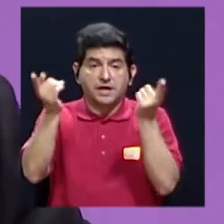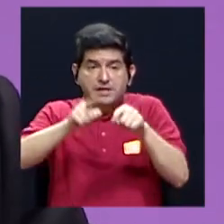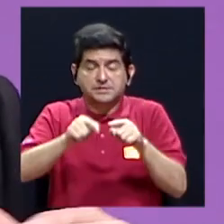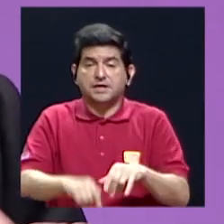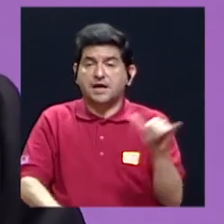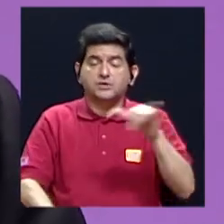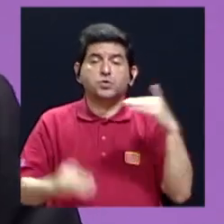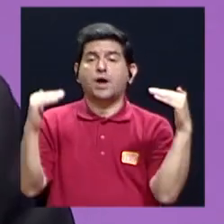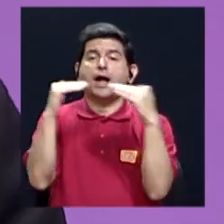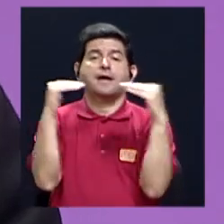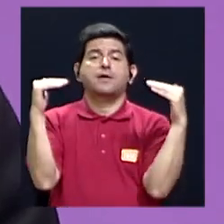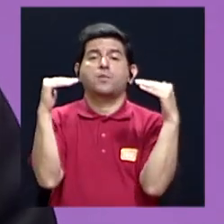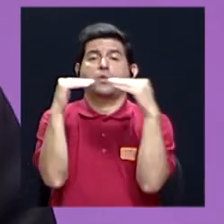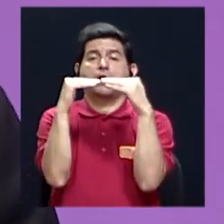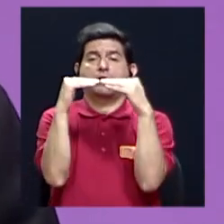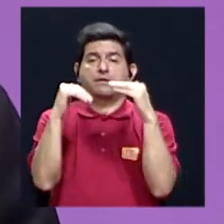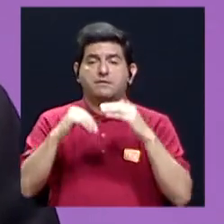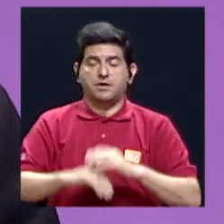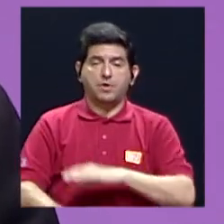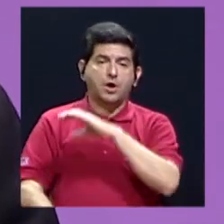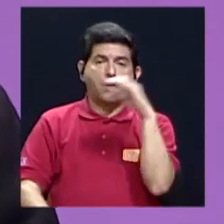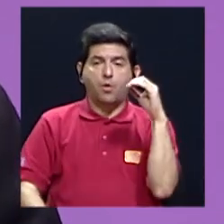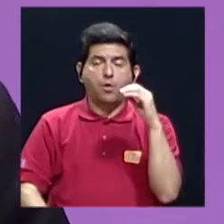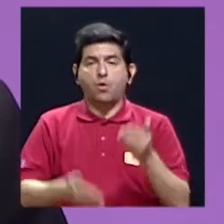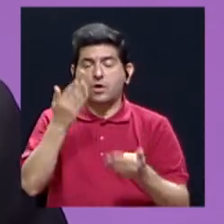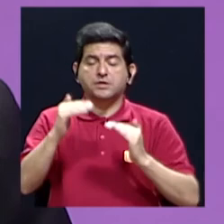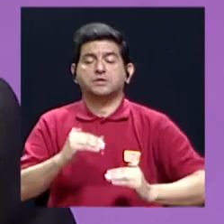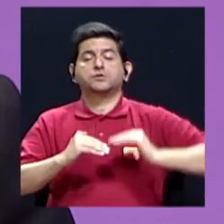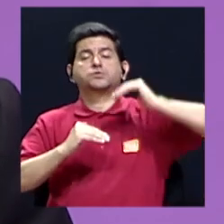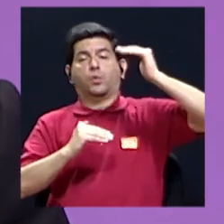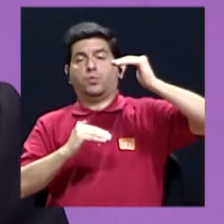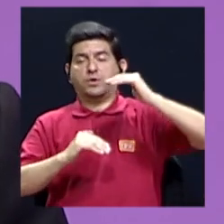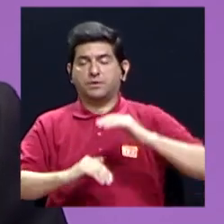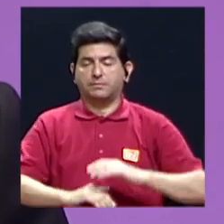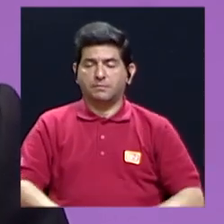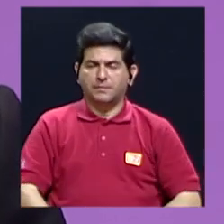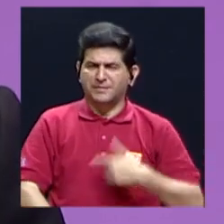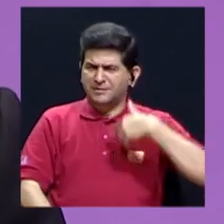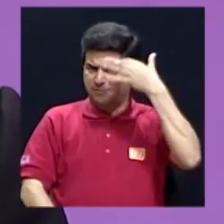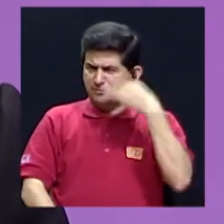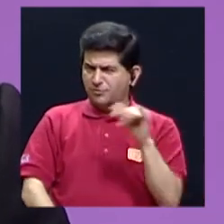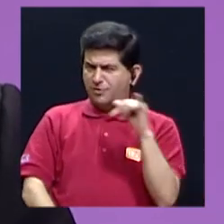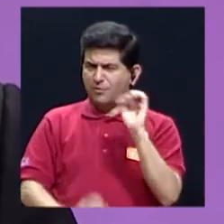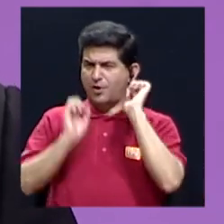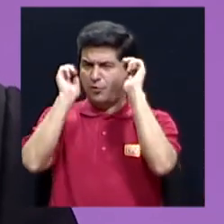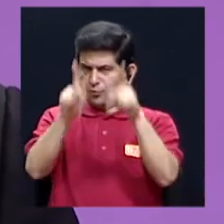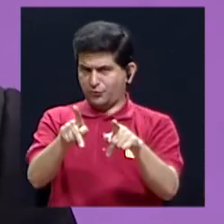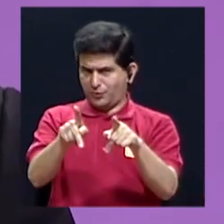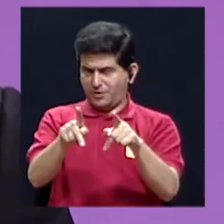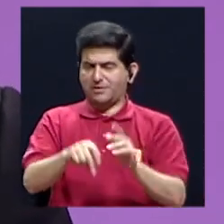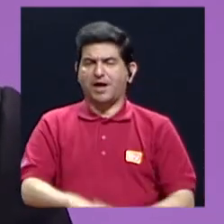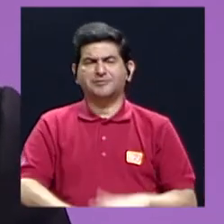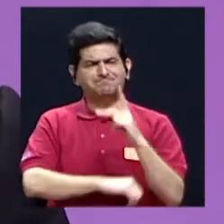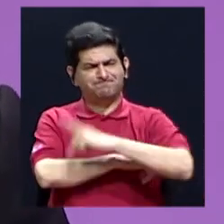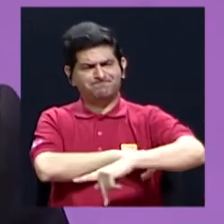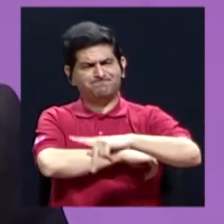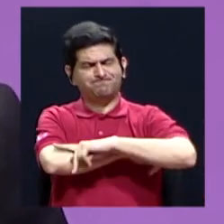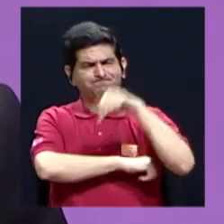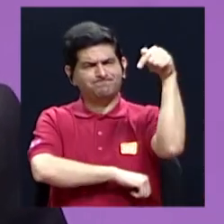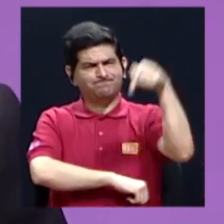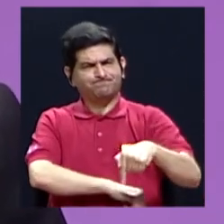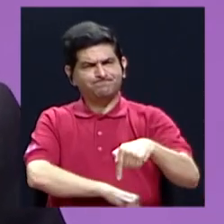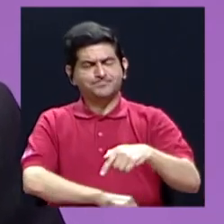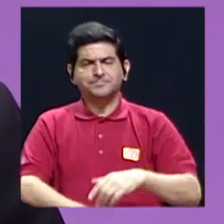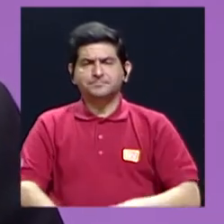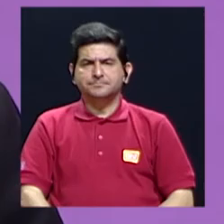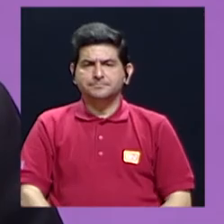un mismo nivel o a un nivel superior. De manera que yo creo que esto también es una oportunidad para que el país pueda,